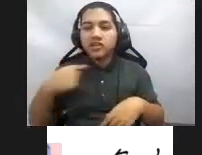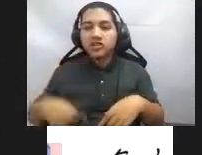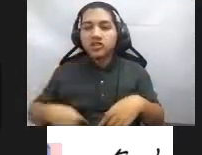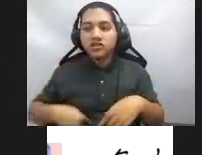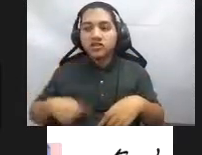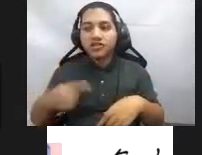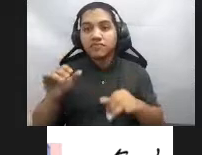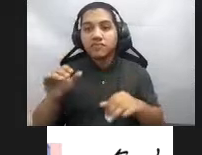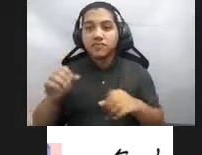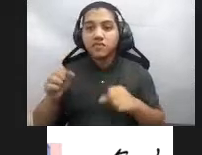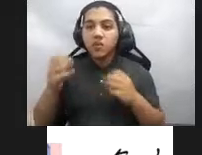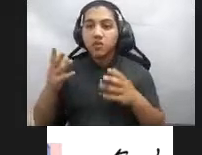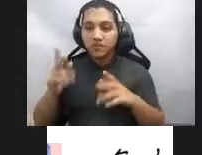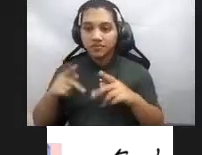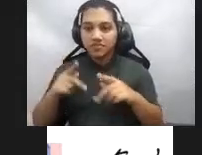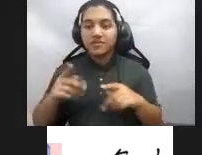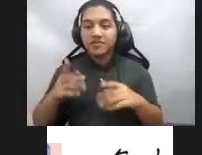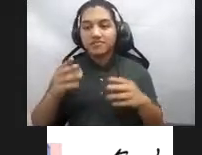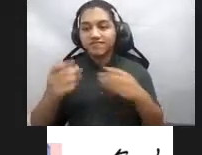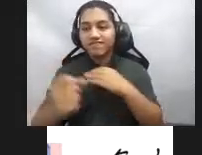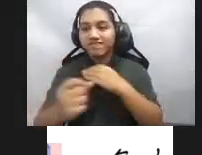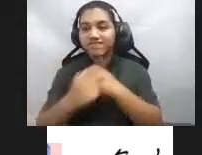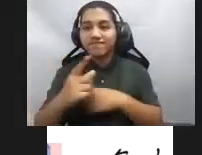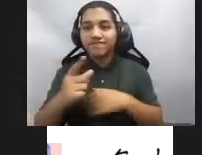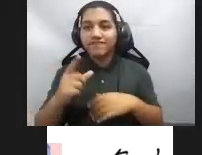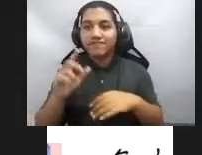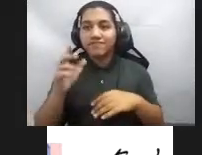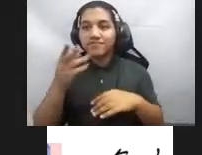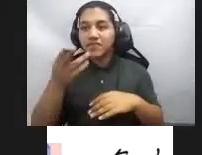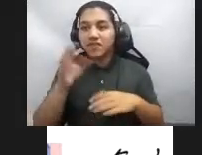jardinería y en obras de